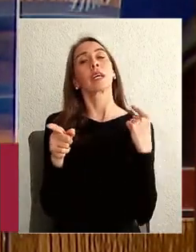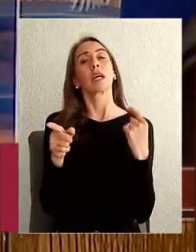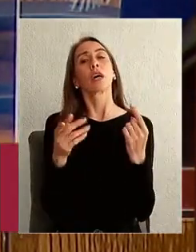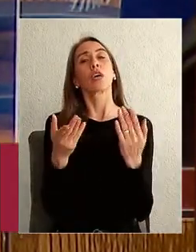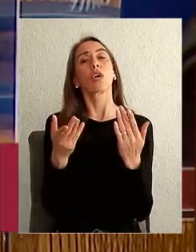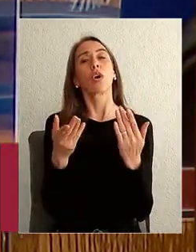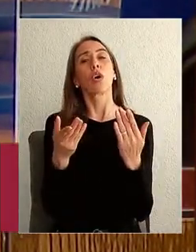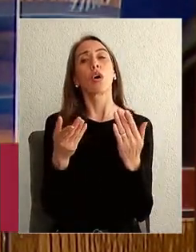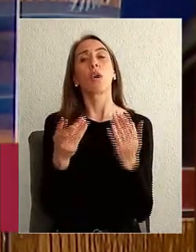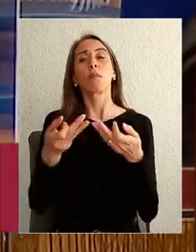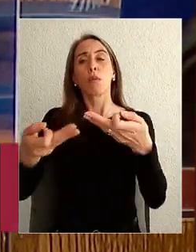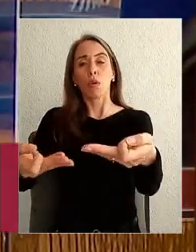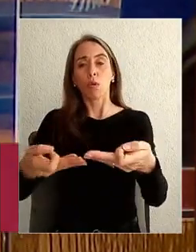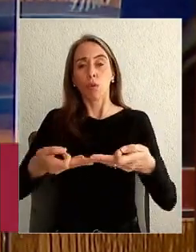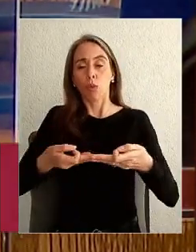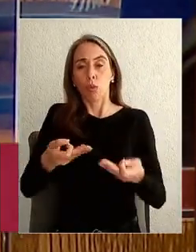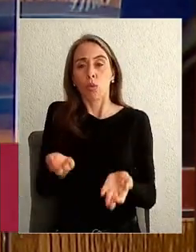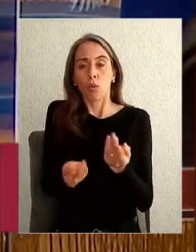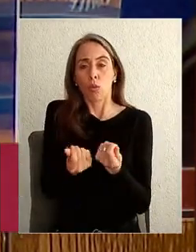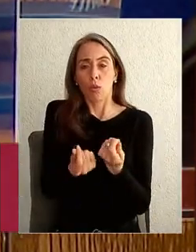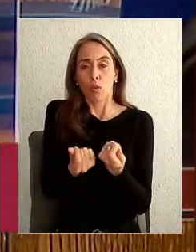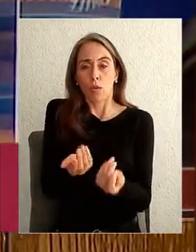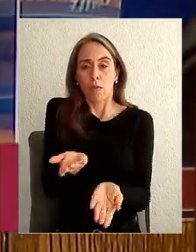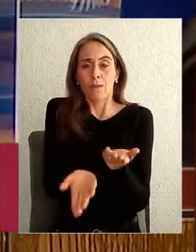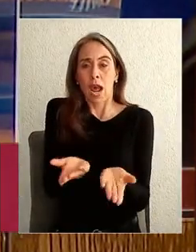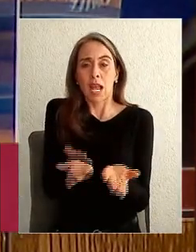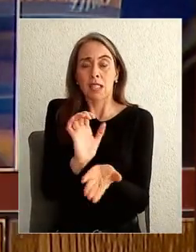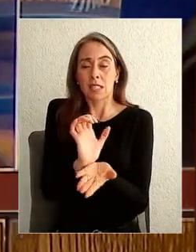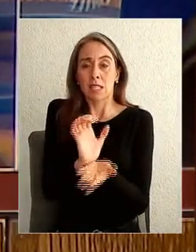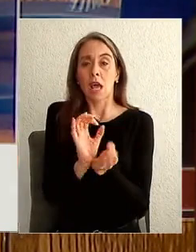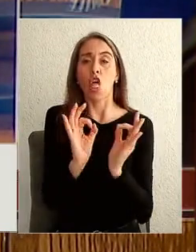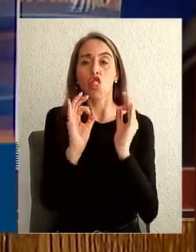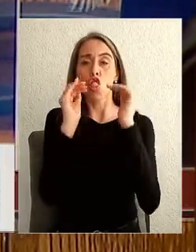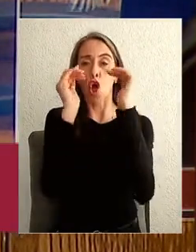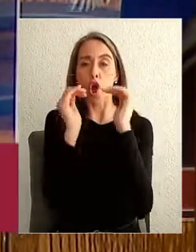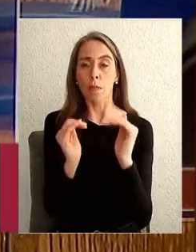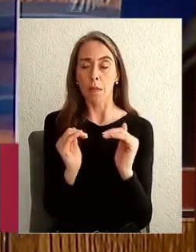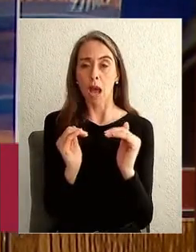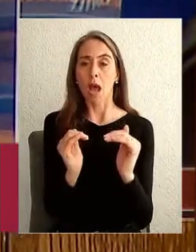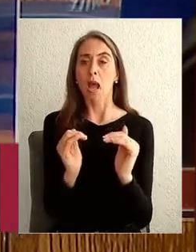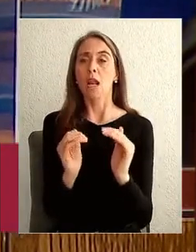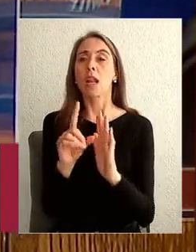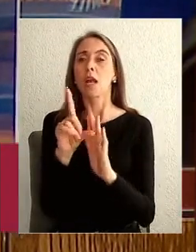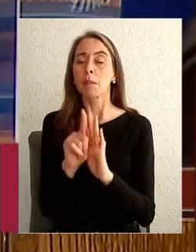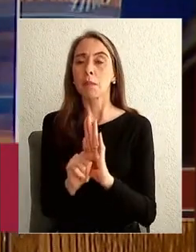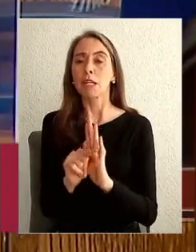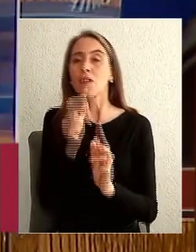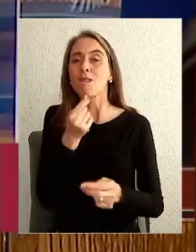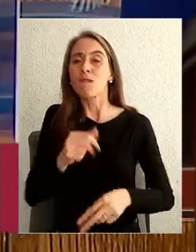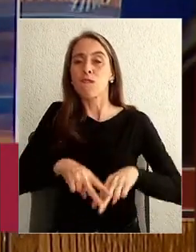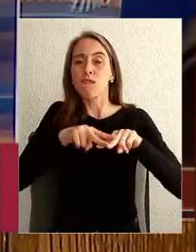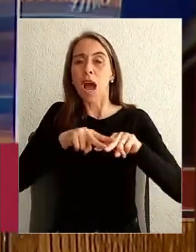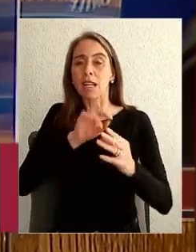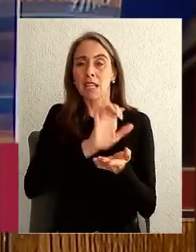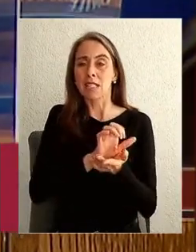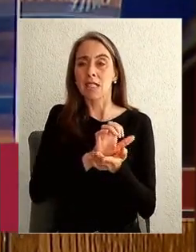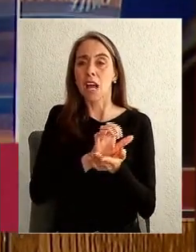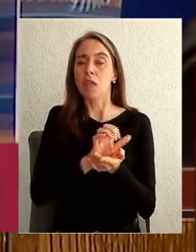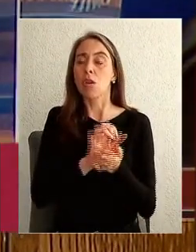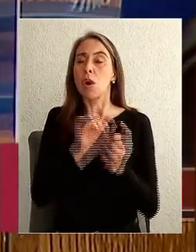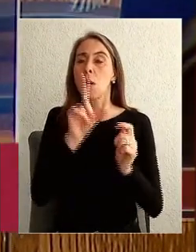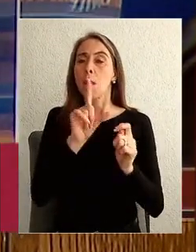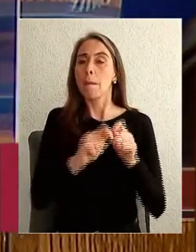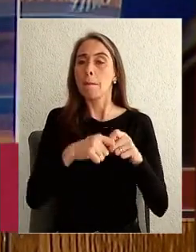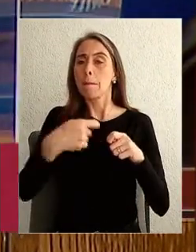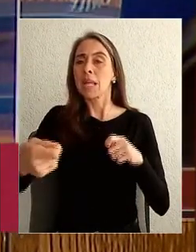fiscales y la disminución del déficit fiscal, retirando el estímulo fiscal, fundamentalmente porque durante el